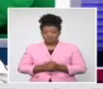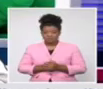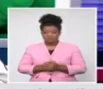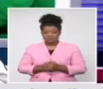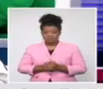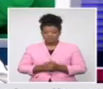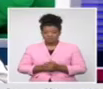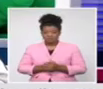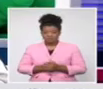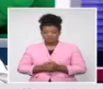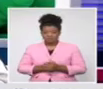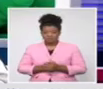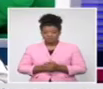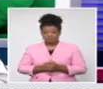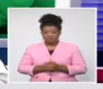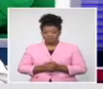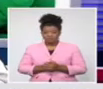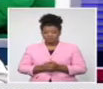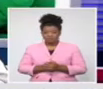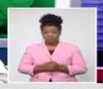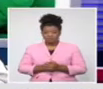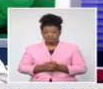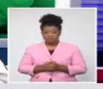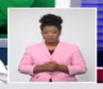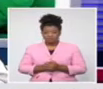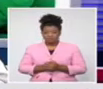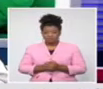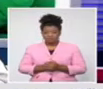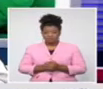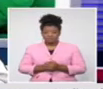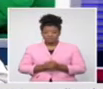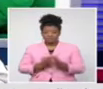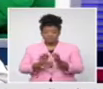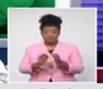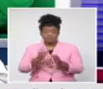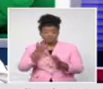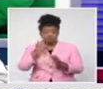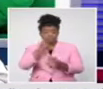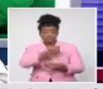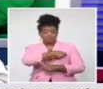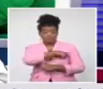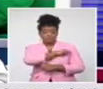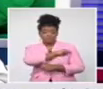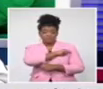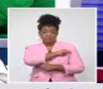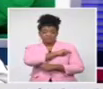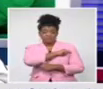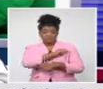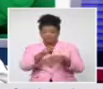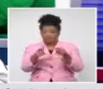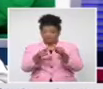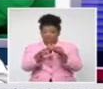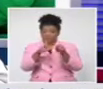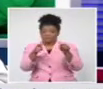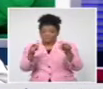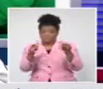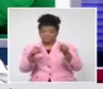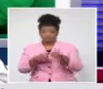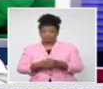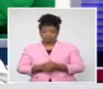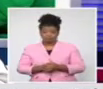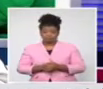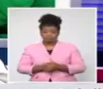haciendo la observación, en este grupo se está dando un número importante de casos importados, que por